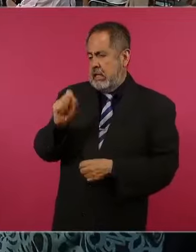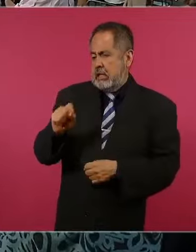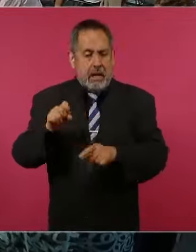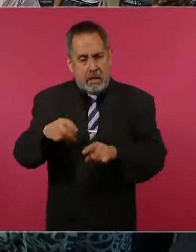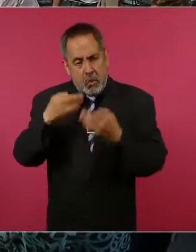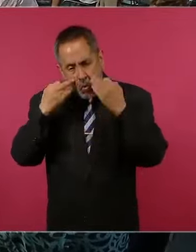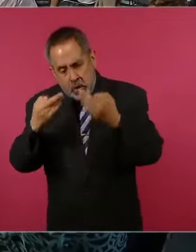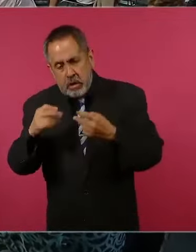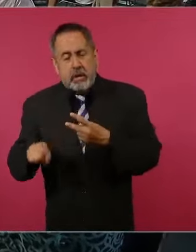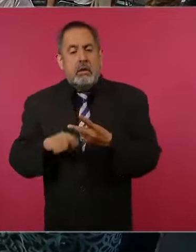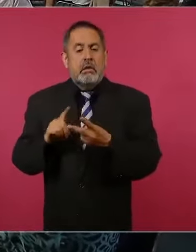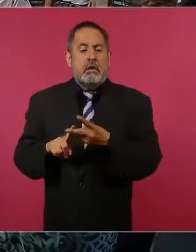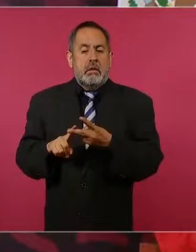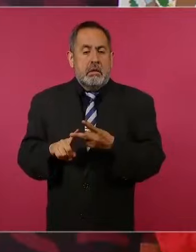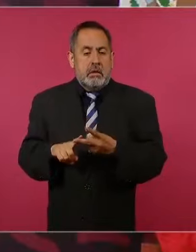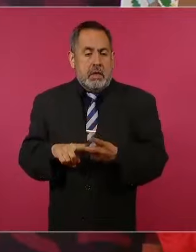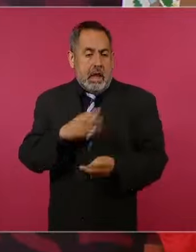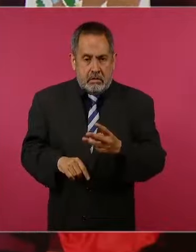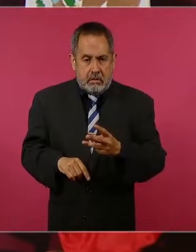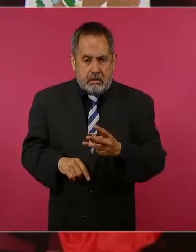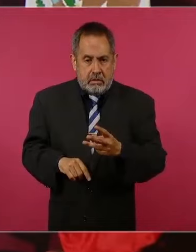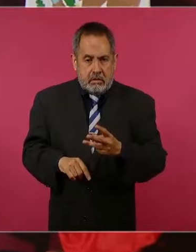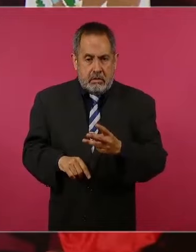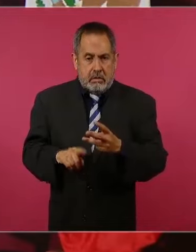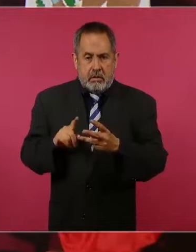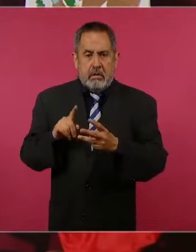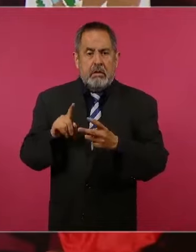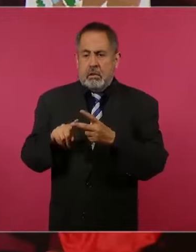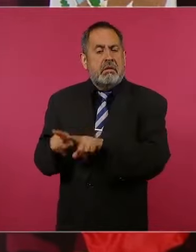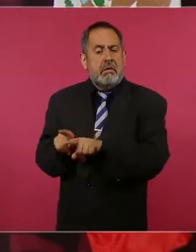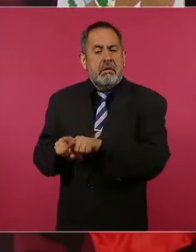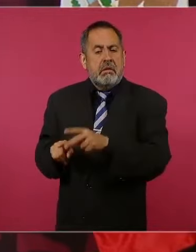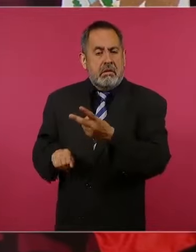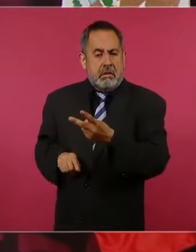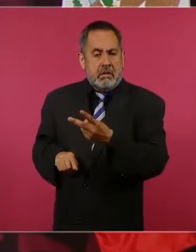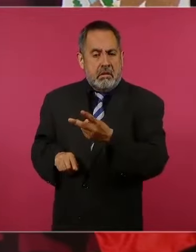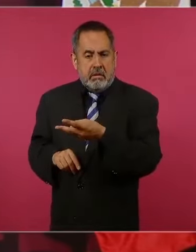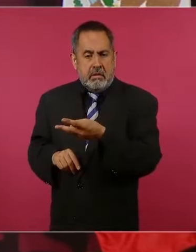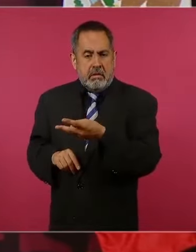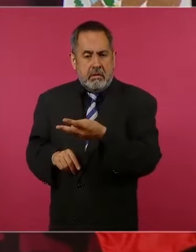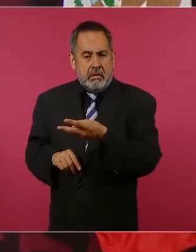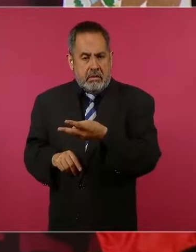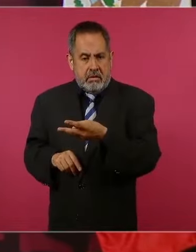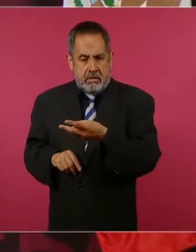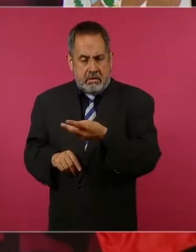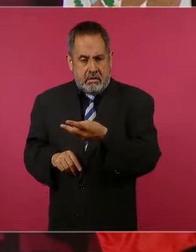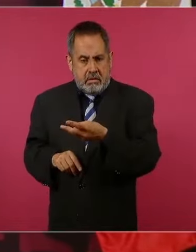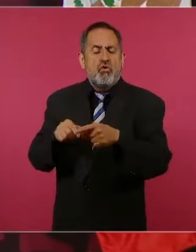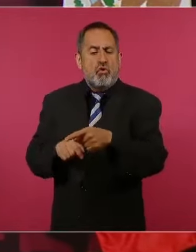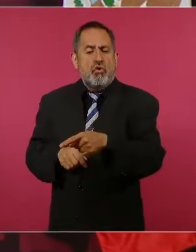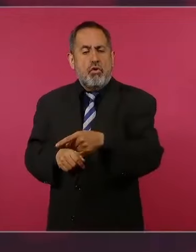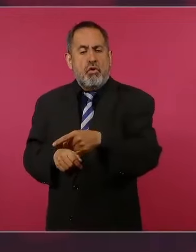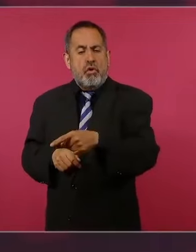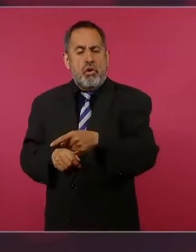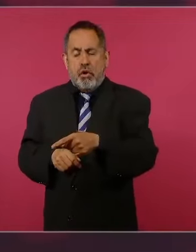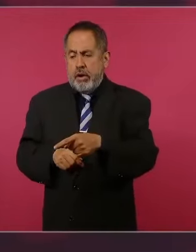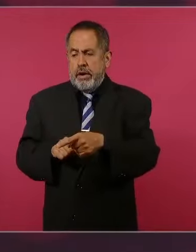Exteriores, va el almirante Ojeda, y se va a tratar también el tema del apoyo